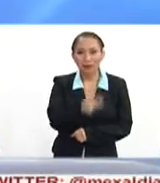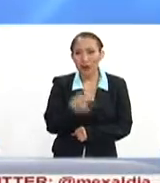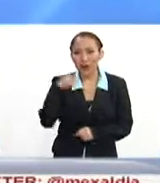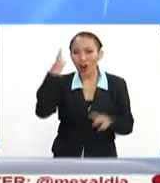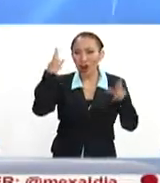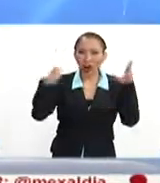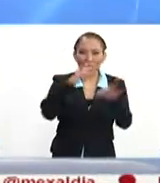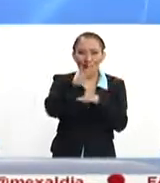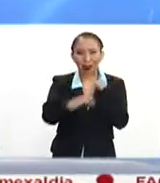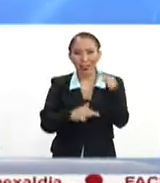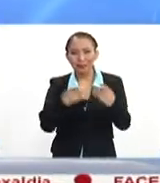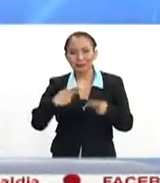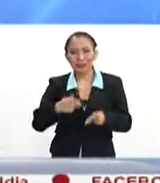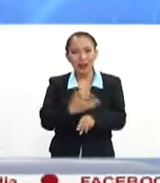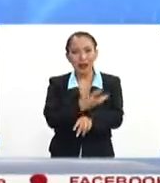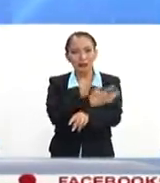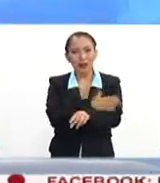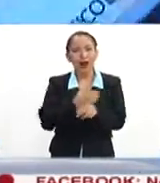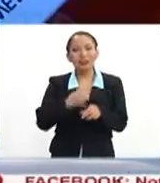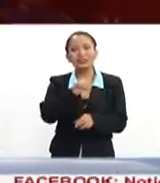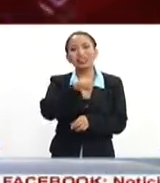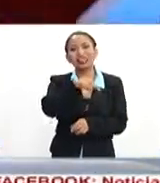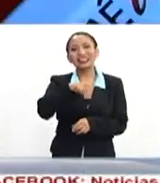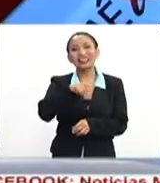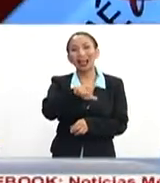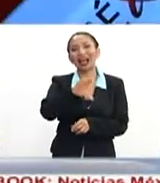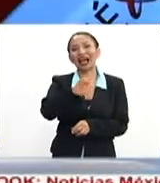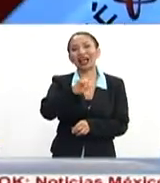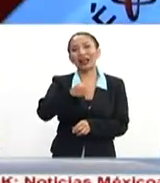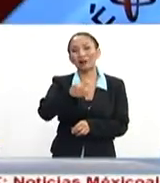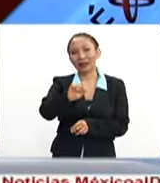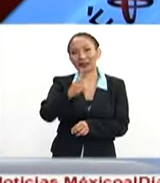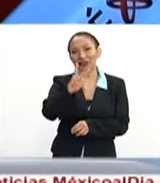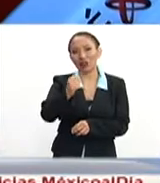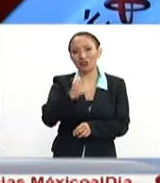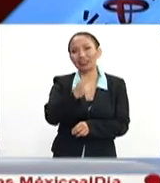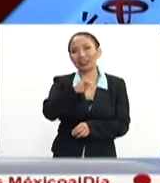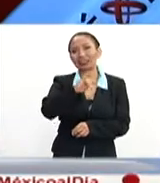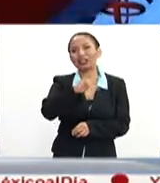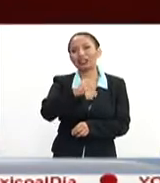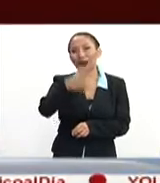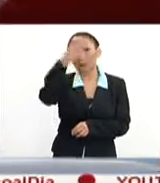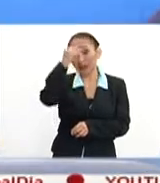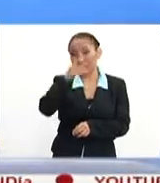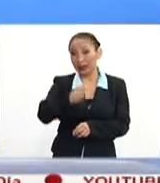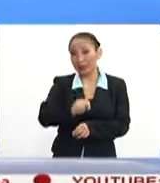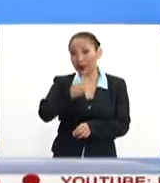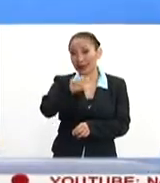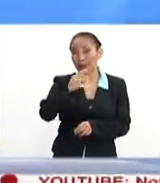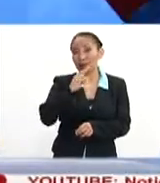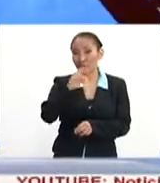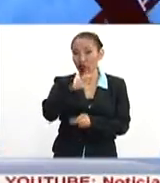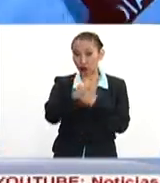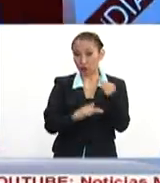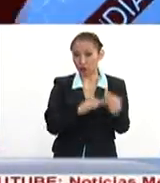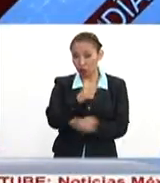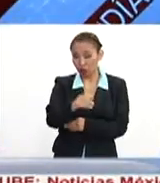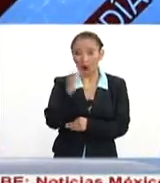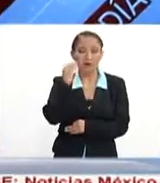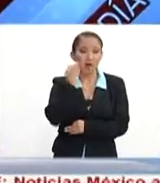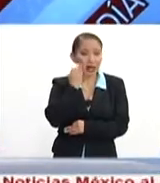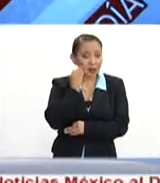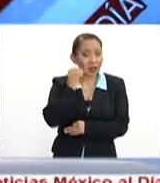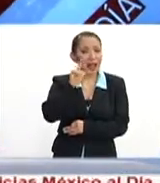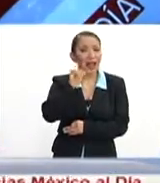saludar a todos aquellos quienes nos acompañan a través de la señal del canal 22 de Ingenio y de Aprende TV. Una voz con todos, también por Facebook